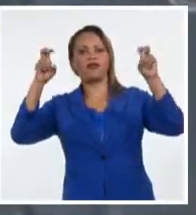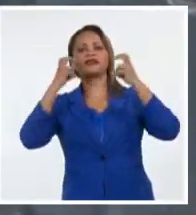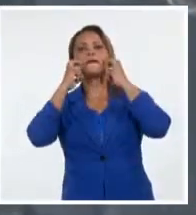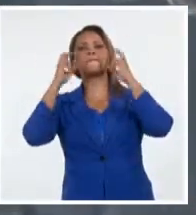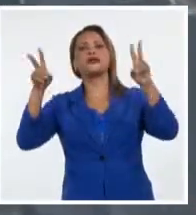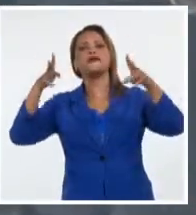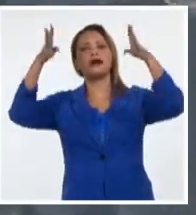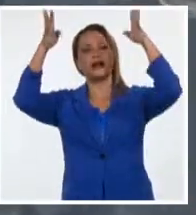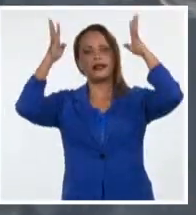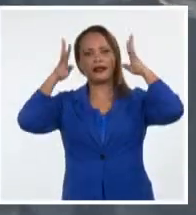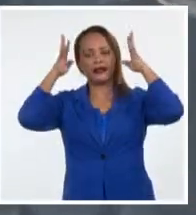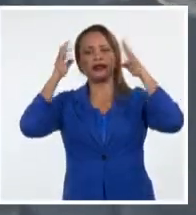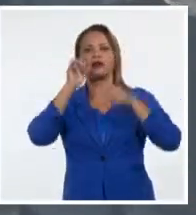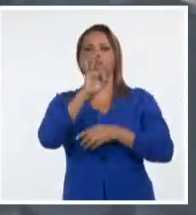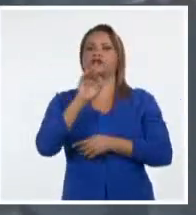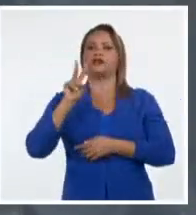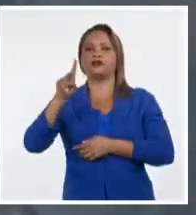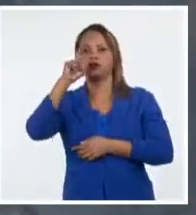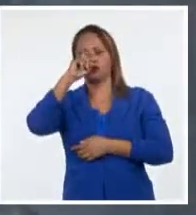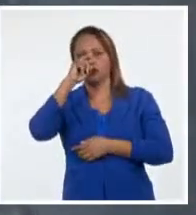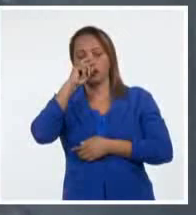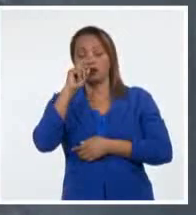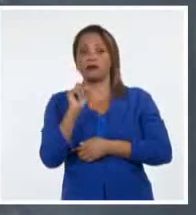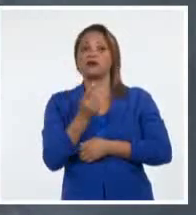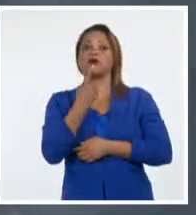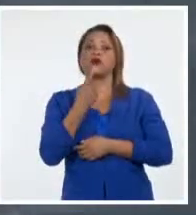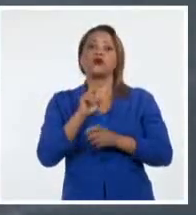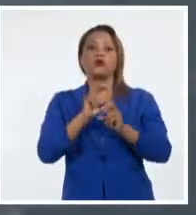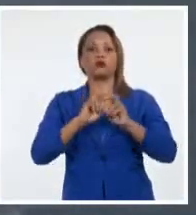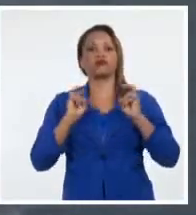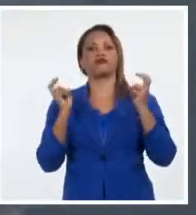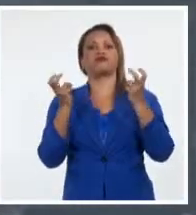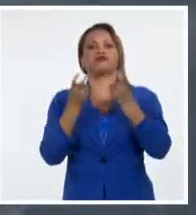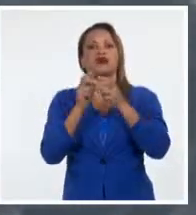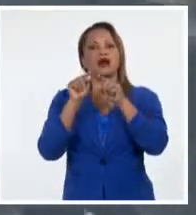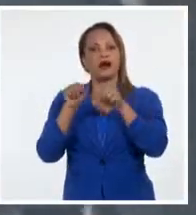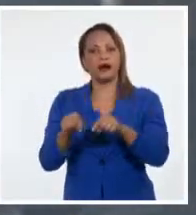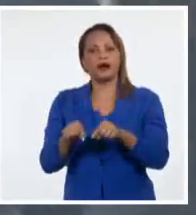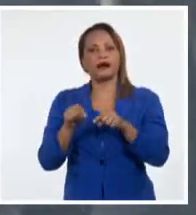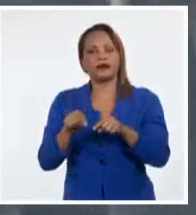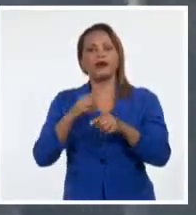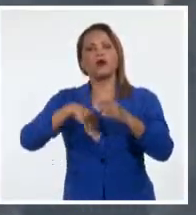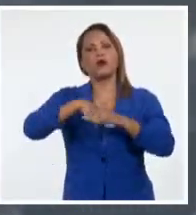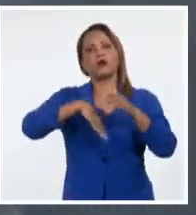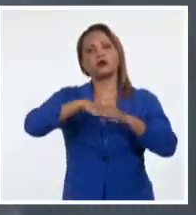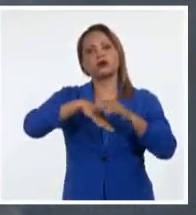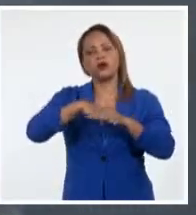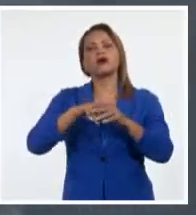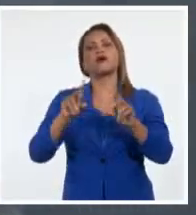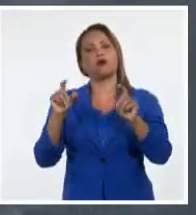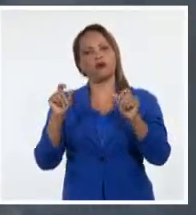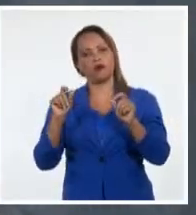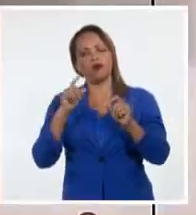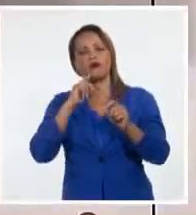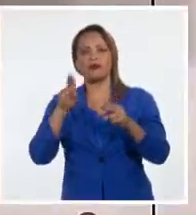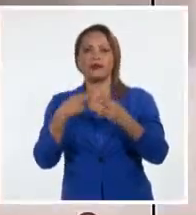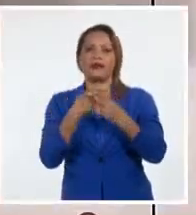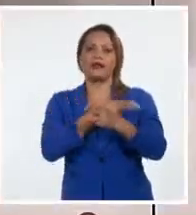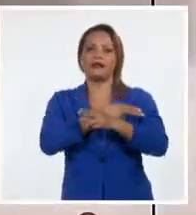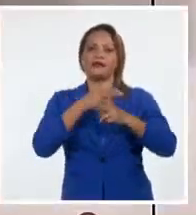Rey», Pelé 82 años, cubre una de las gradas del estadio donde el mítico 10 jugó gran parte de su carrera deportiva.